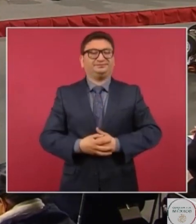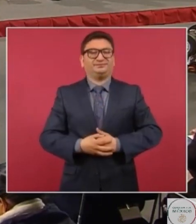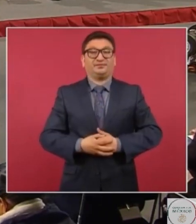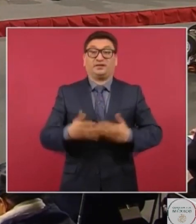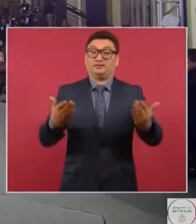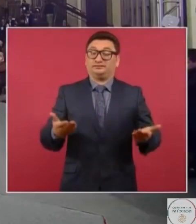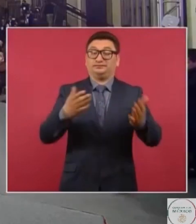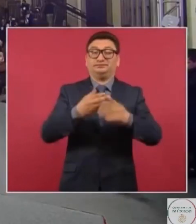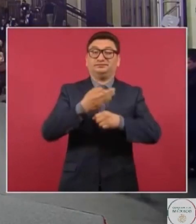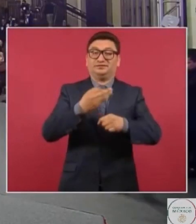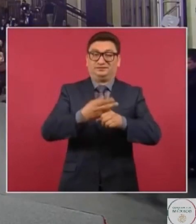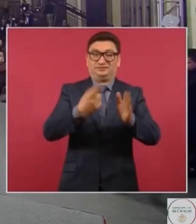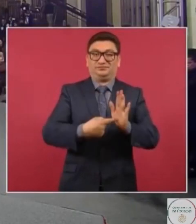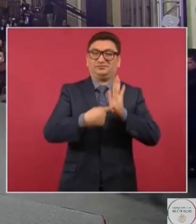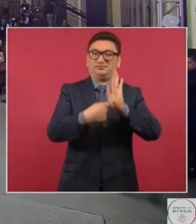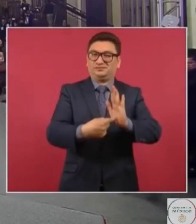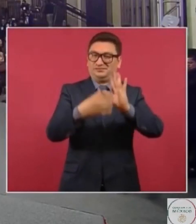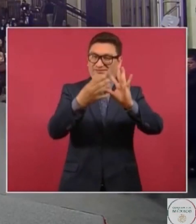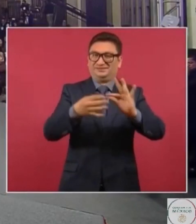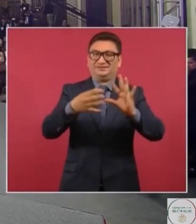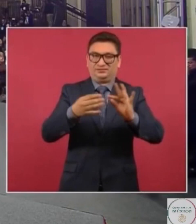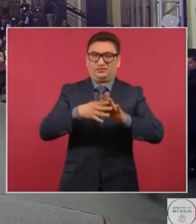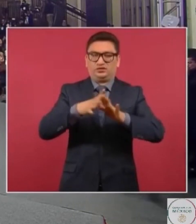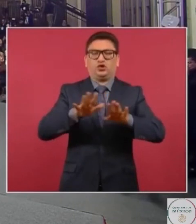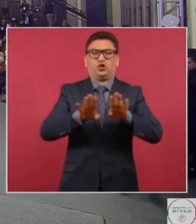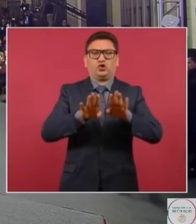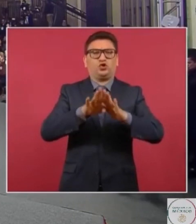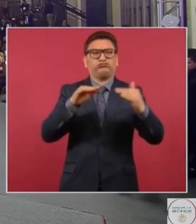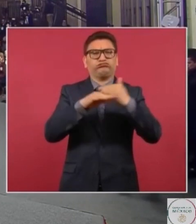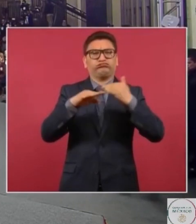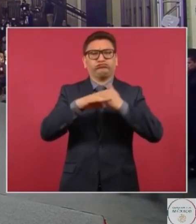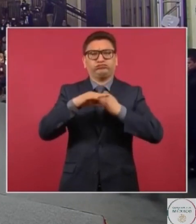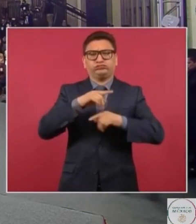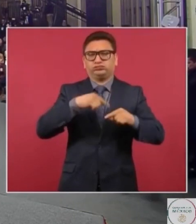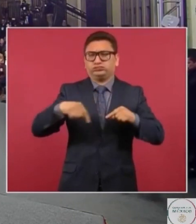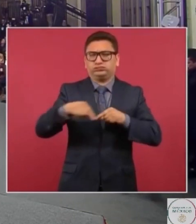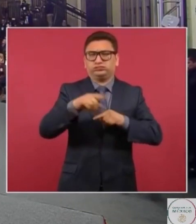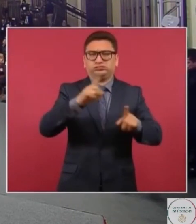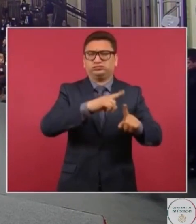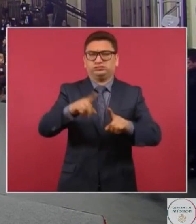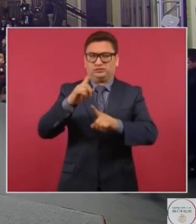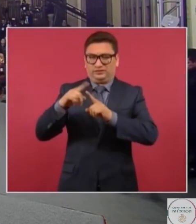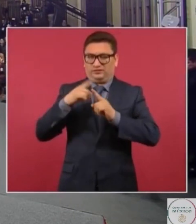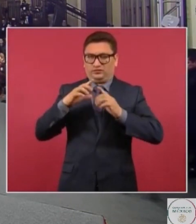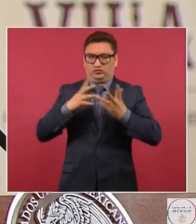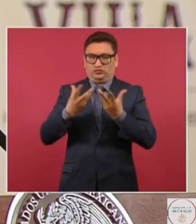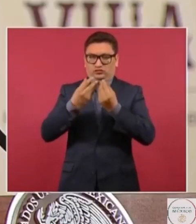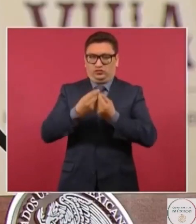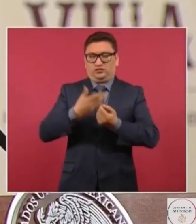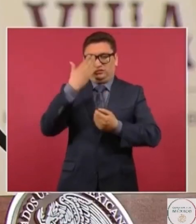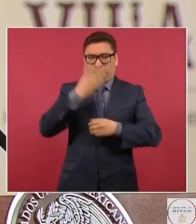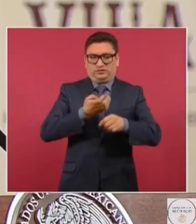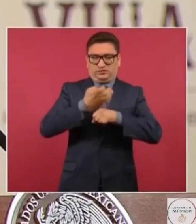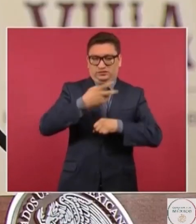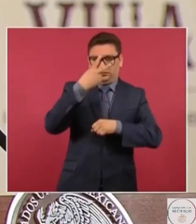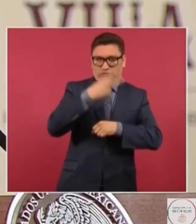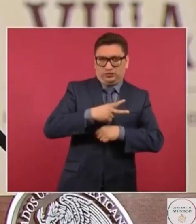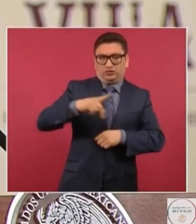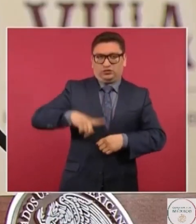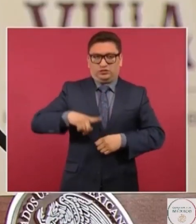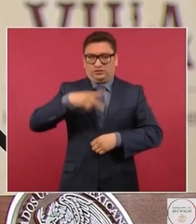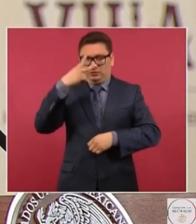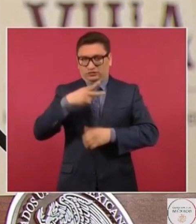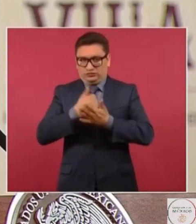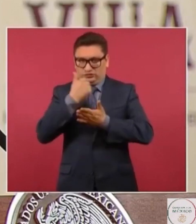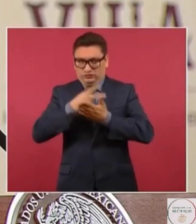Pues vamos a presentar las vialidades que llevó a cabo en conjunto el gobierno del Estado de México con el gobierno de México